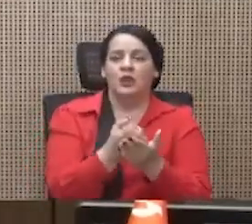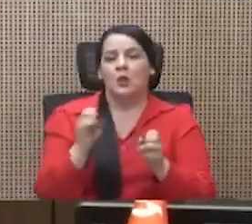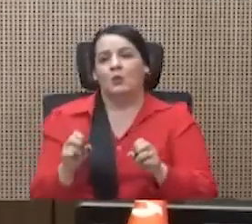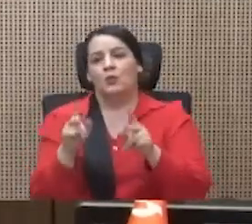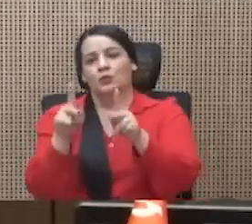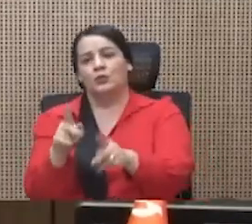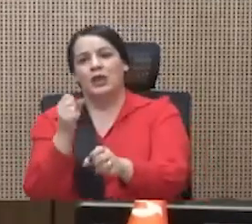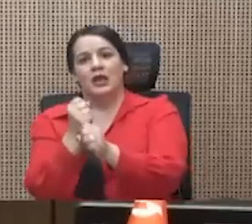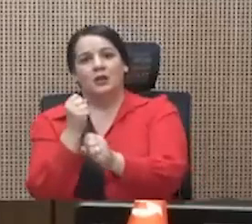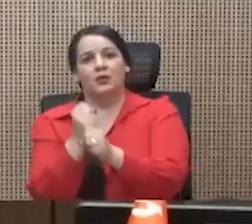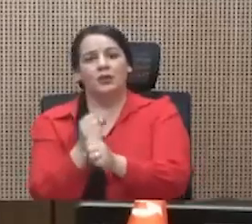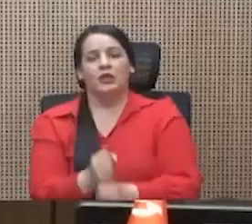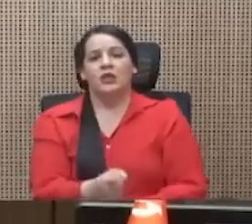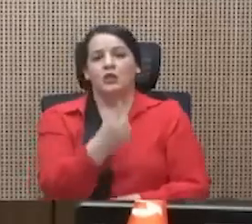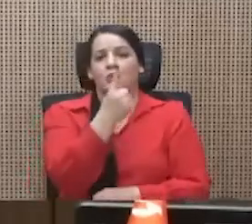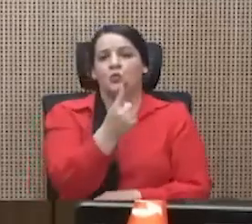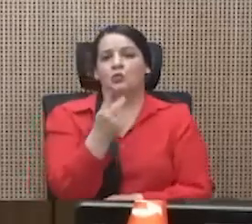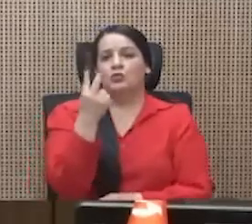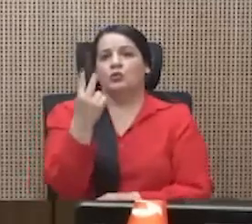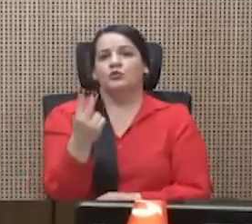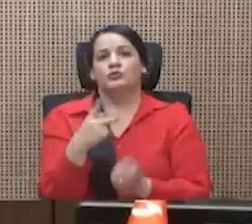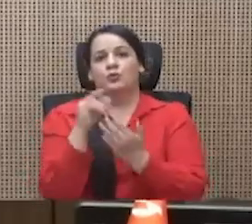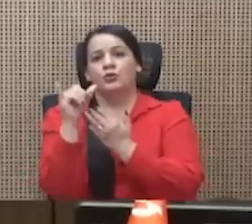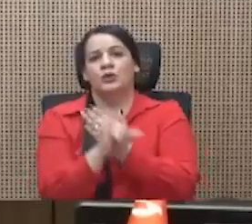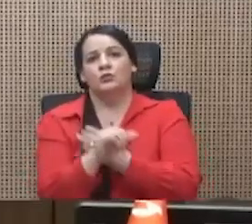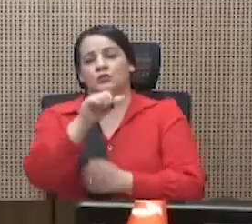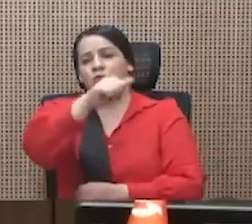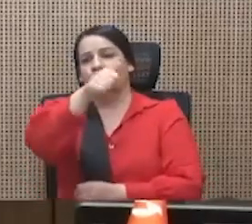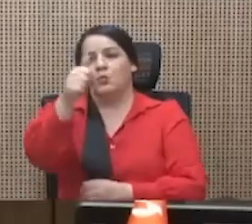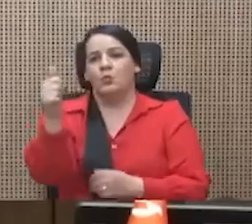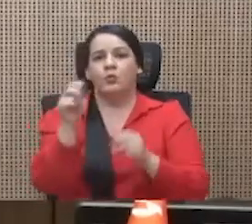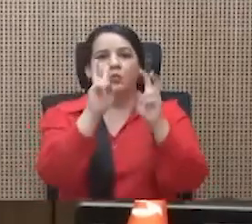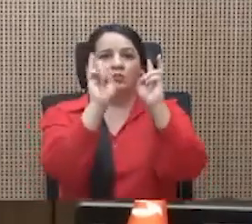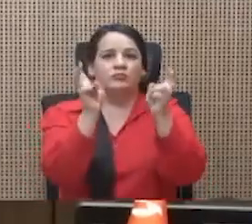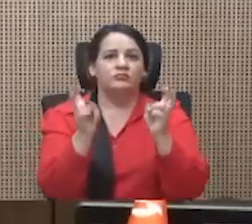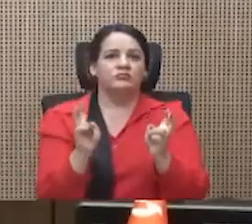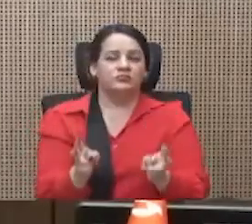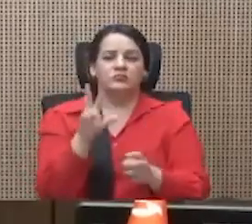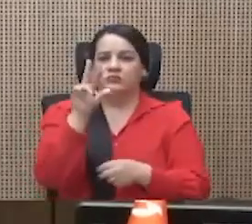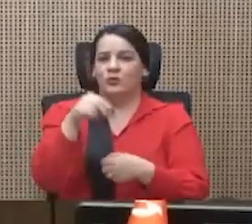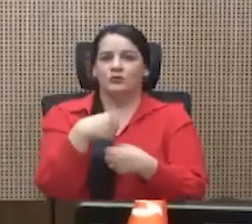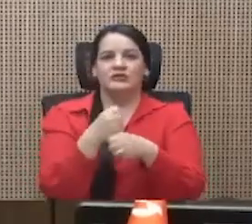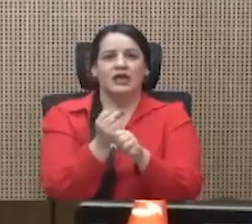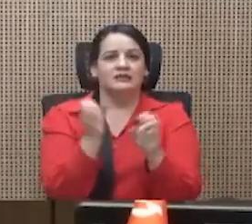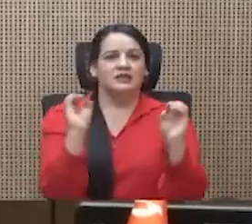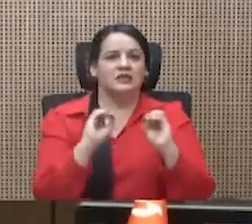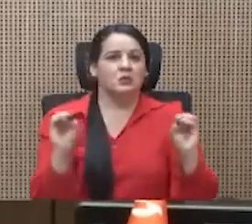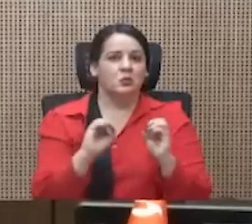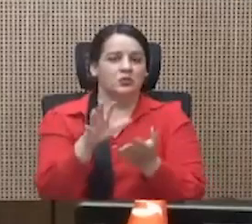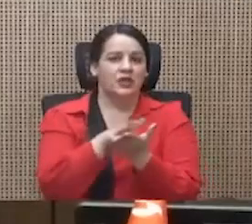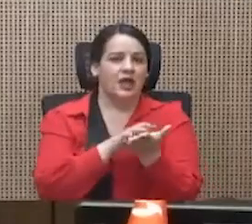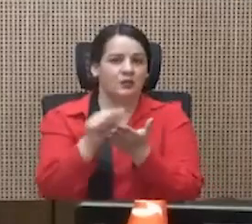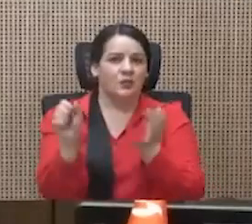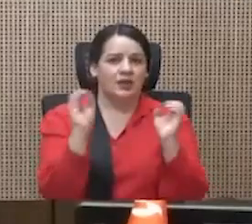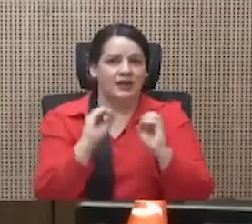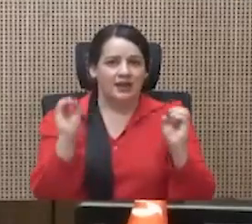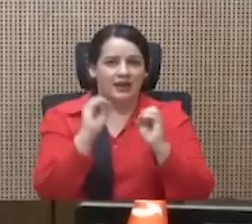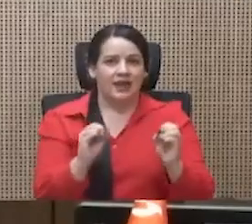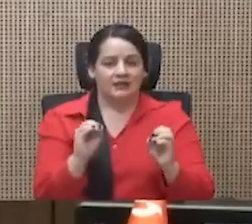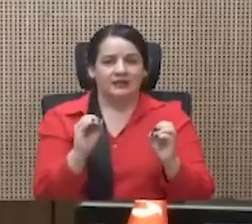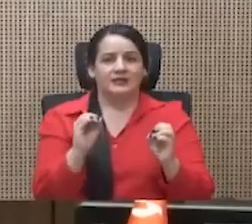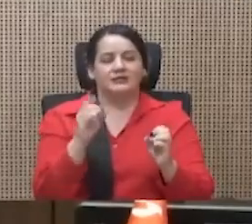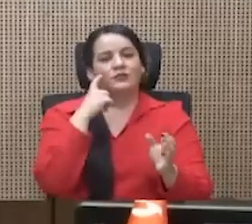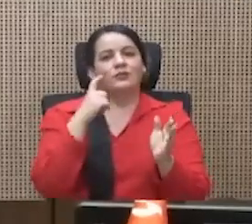laborales y uno o dos proyectos de otros temas no no se está haciendo ningún daño a nadie por el contrario se está reconociendo la